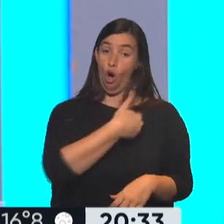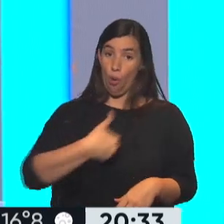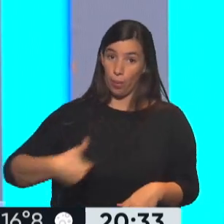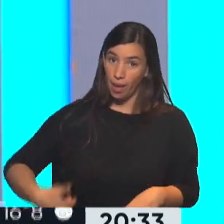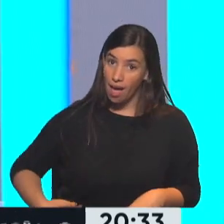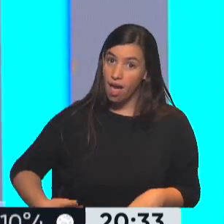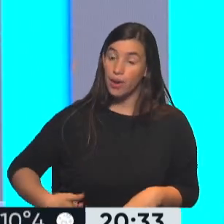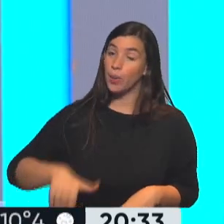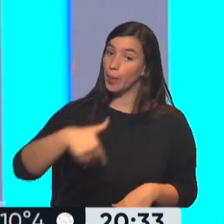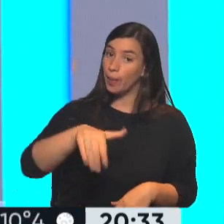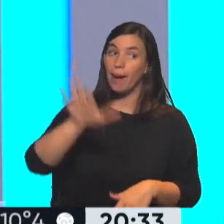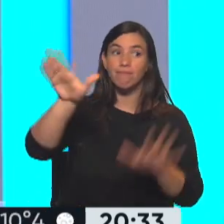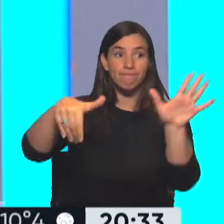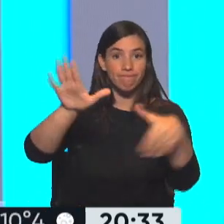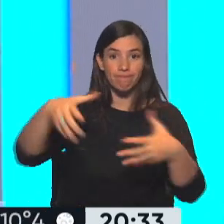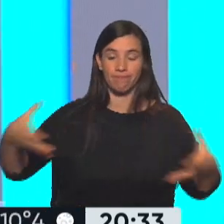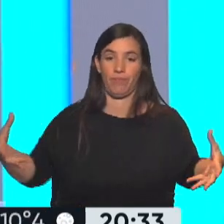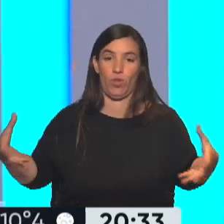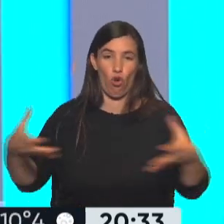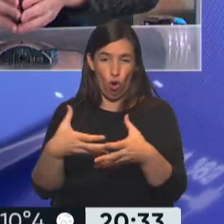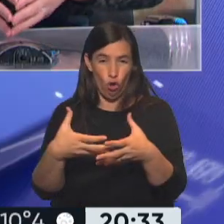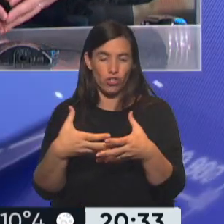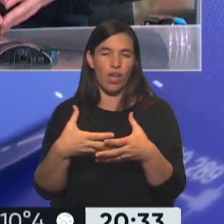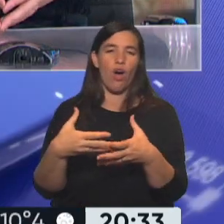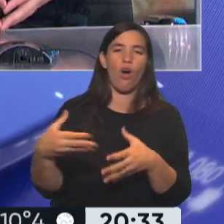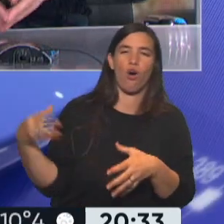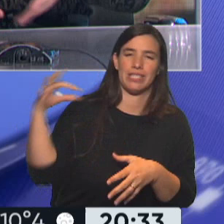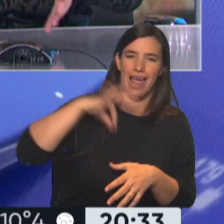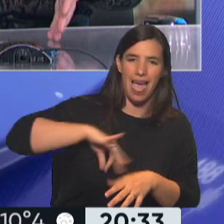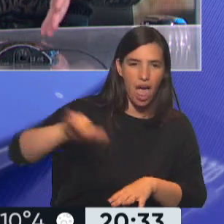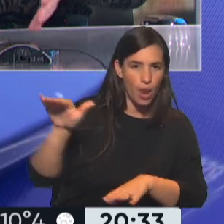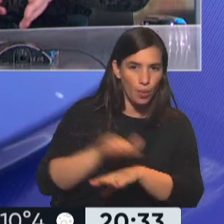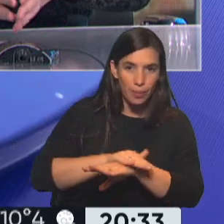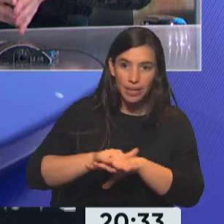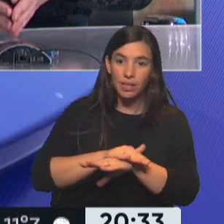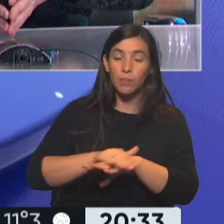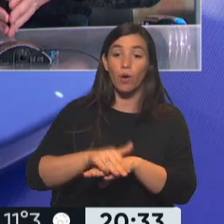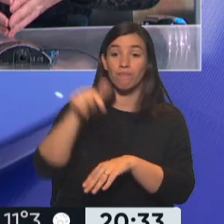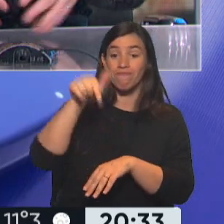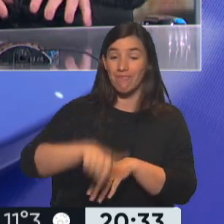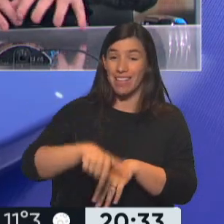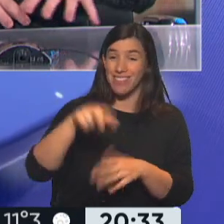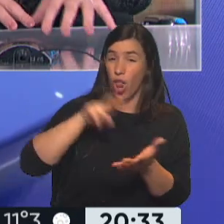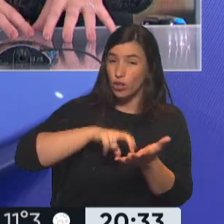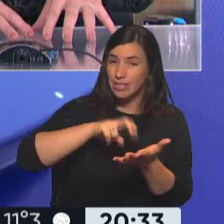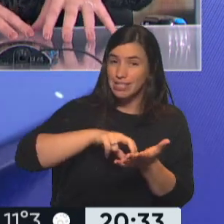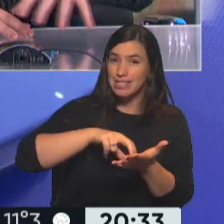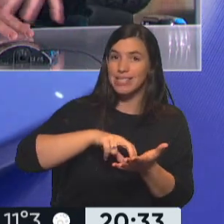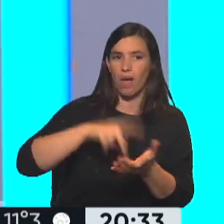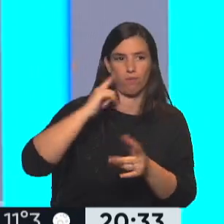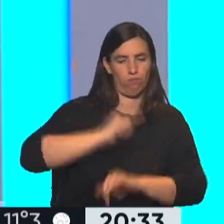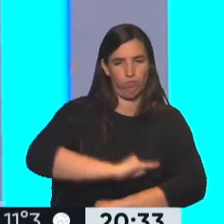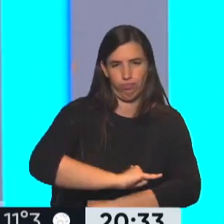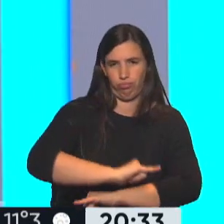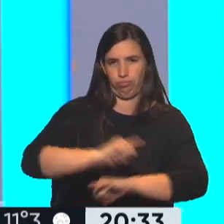al Consejo del Salario Mínimo Vital y Móvil. Esta noticia se conocería en las próximas horas mediante la publicación de